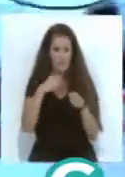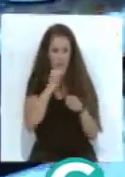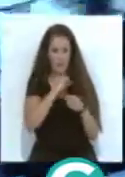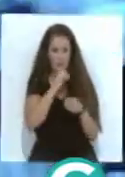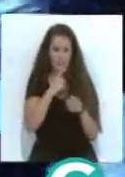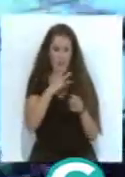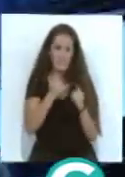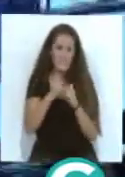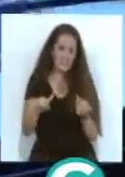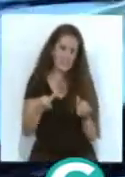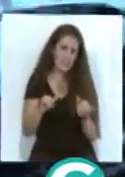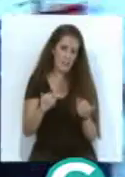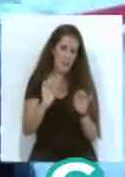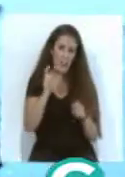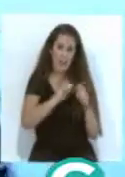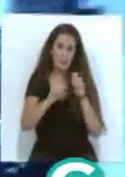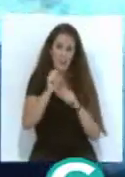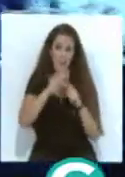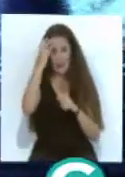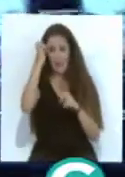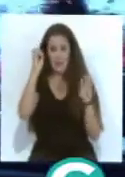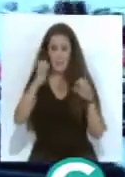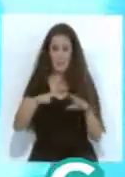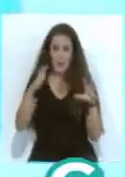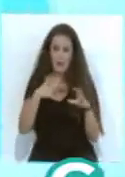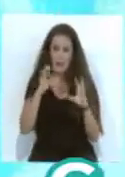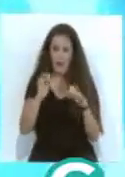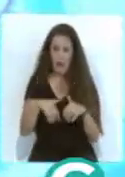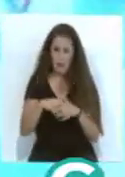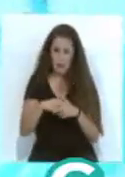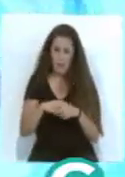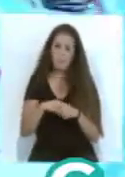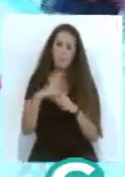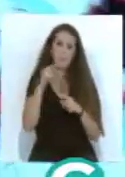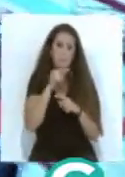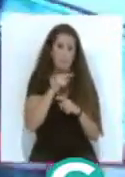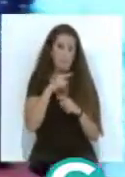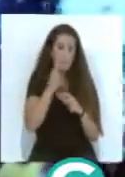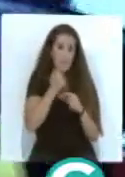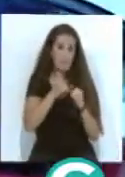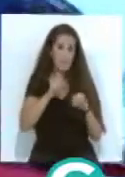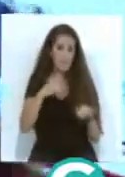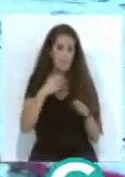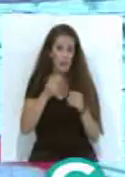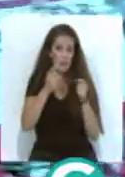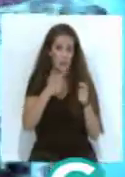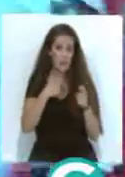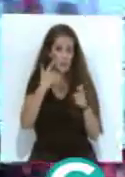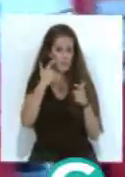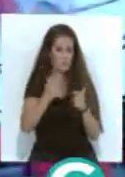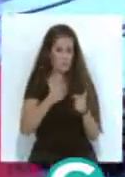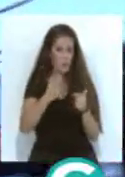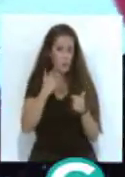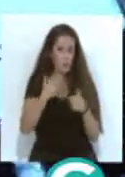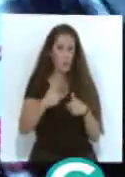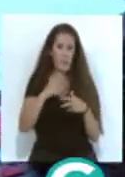el festival de la Asociación de Reyes Magos de Cádiz, porque allí en ese festival se entregaron en cuerpo y alma.